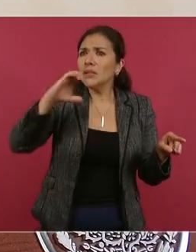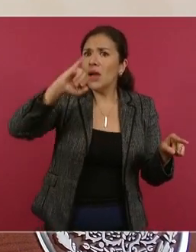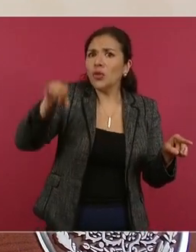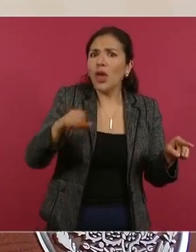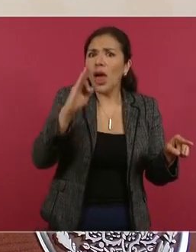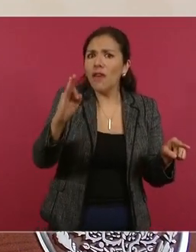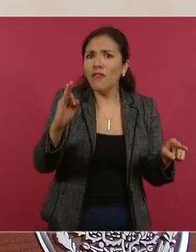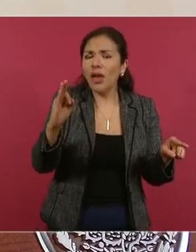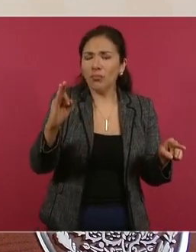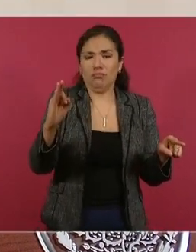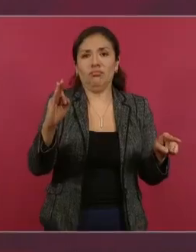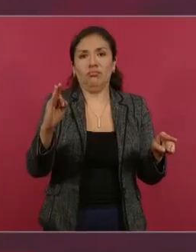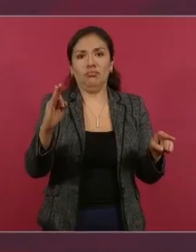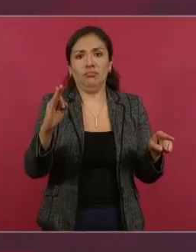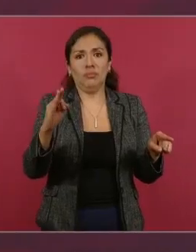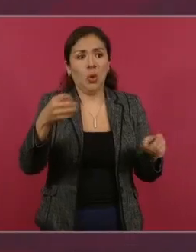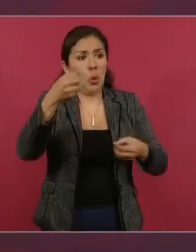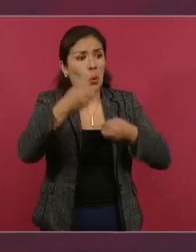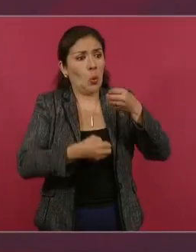es juez y parte?